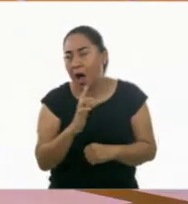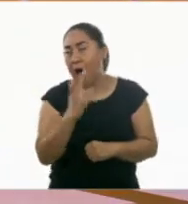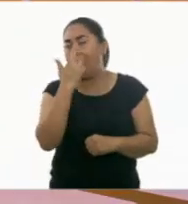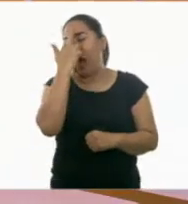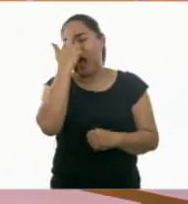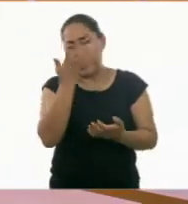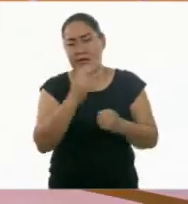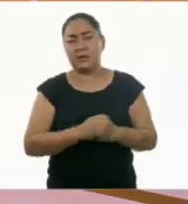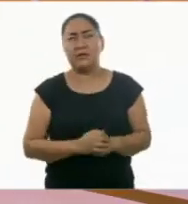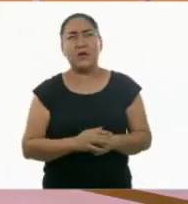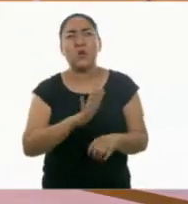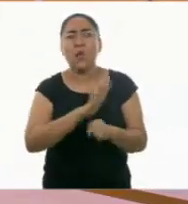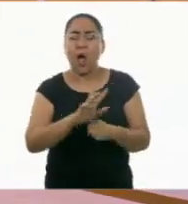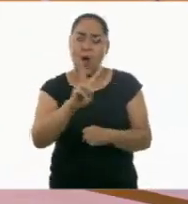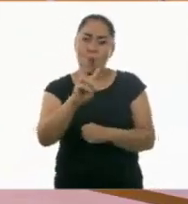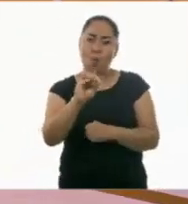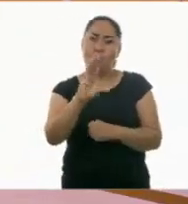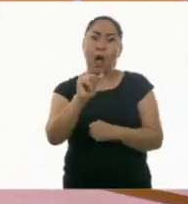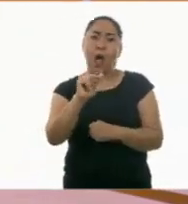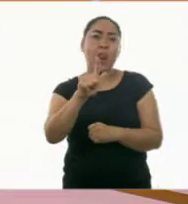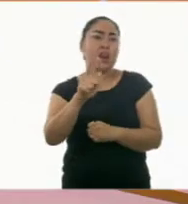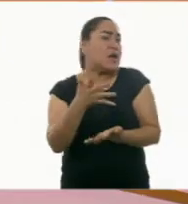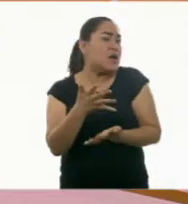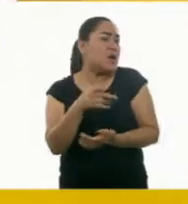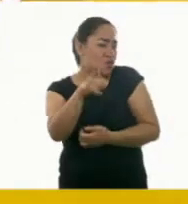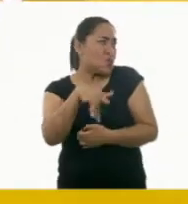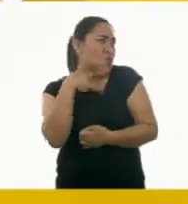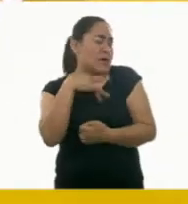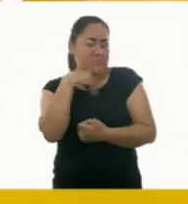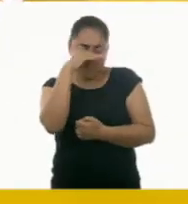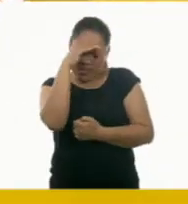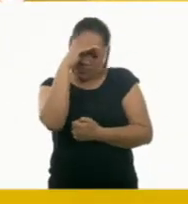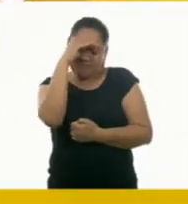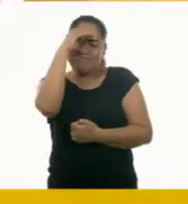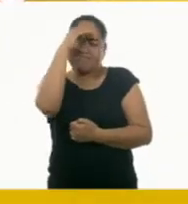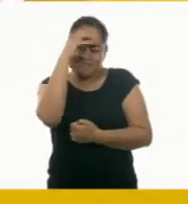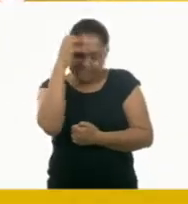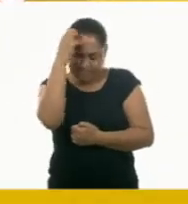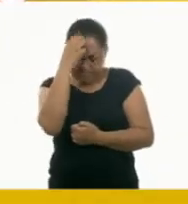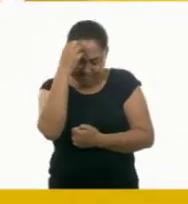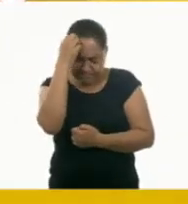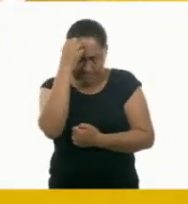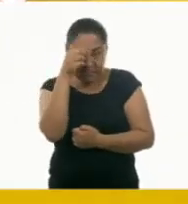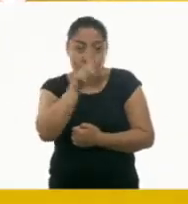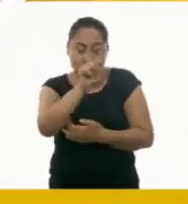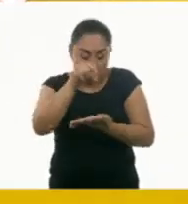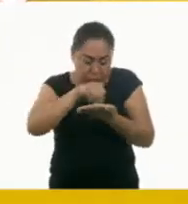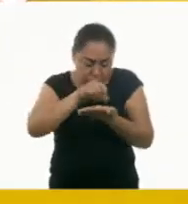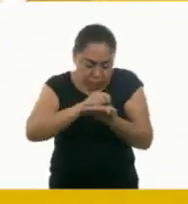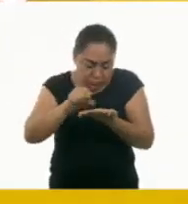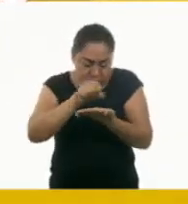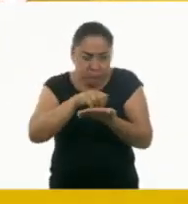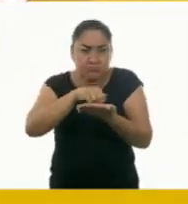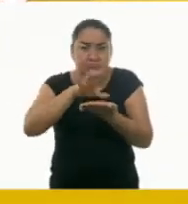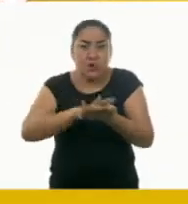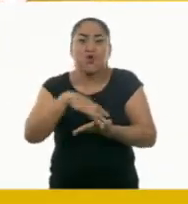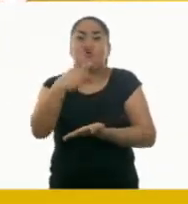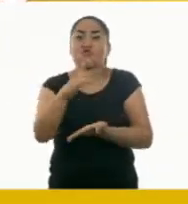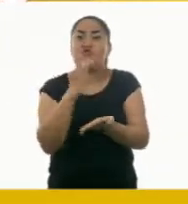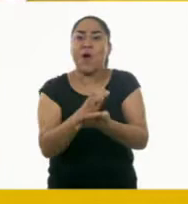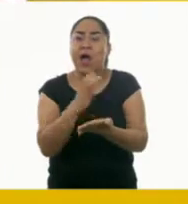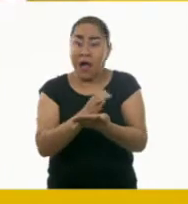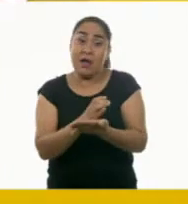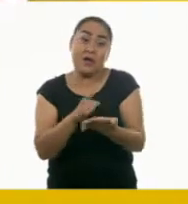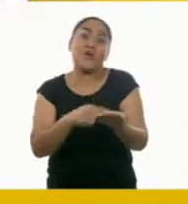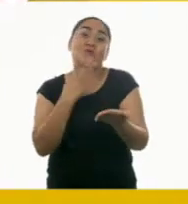entonces, ¿cuáles son las vocales? Piénsalo con calma y apunta todo lo que aprendas el día de hoy en tu cuaderno. Eso